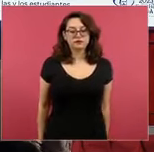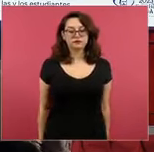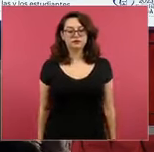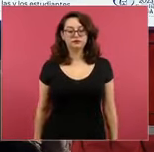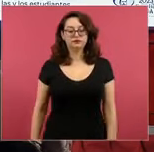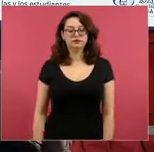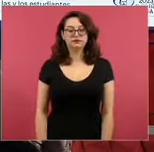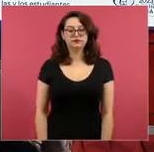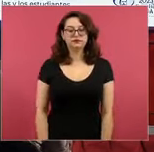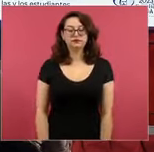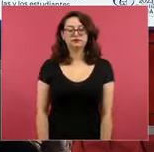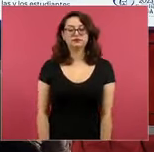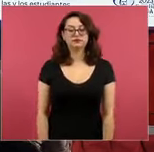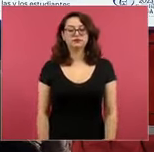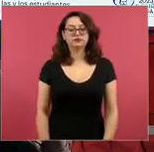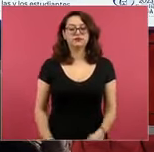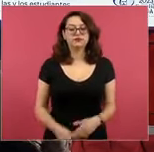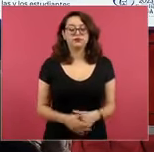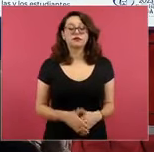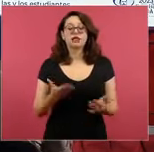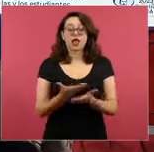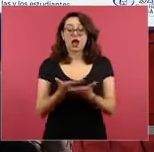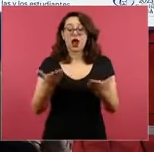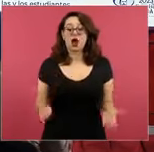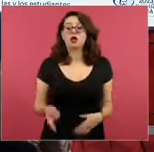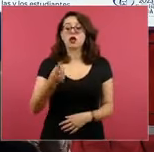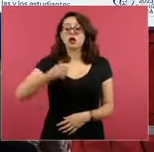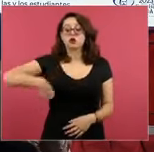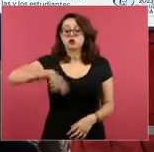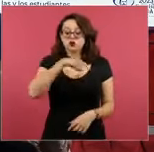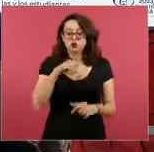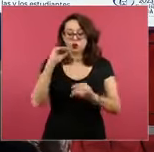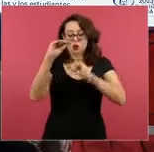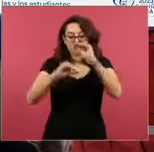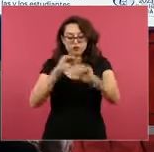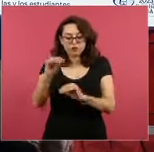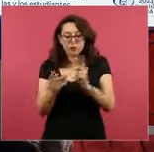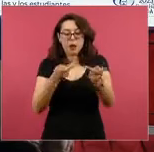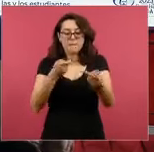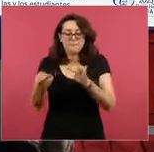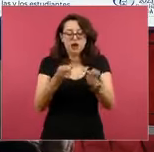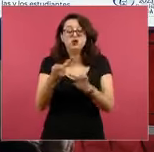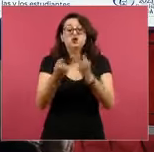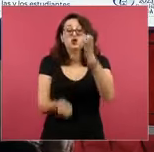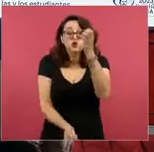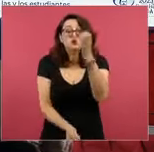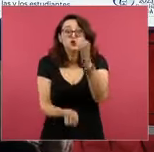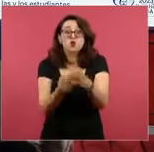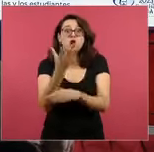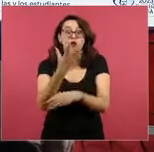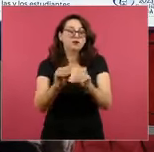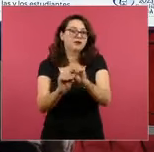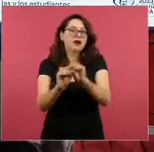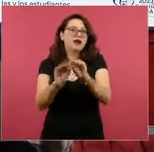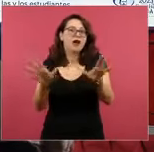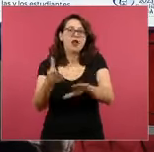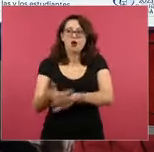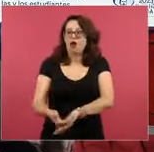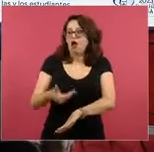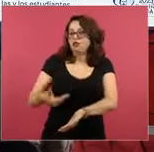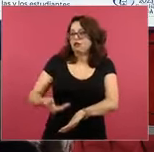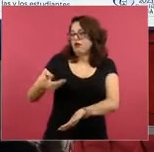Construimos un plan de estudios diferente y queda claro que es un plan de estudios distinto a todos los que habían existido previamente en el